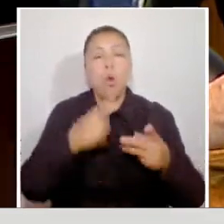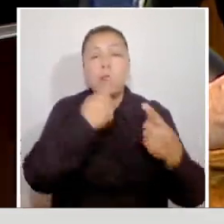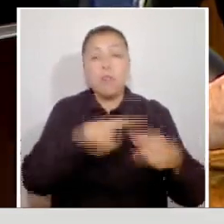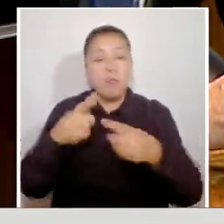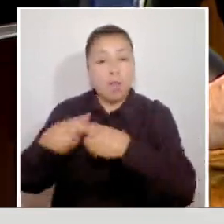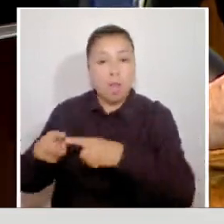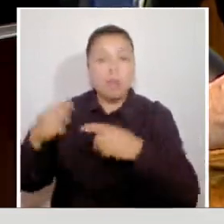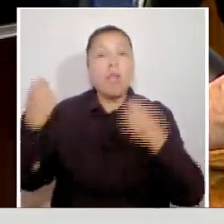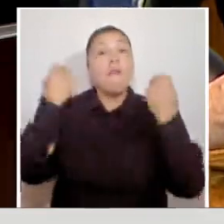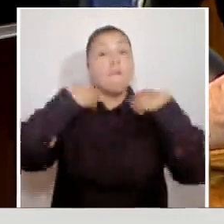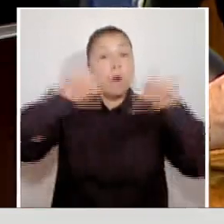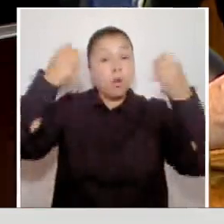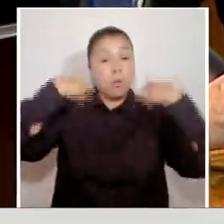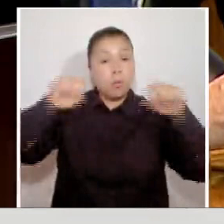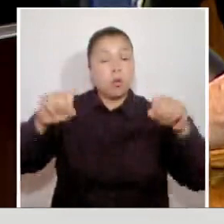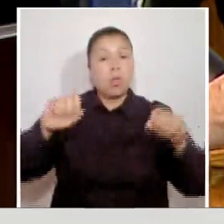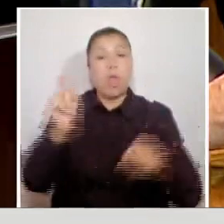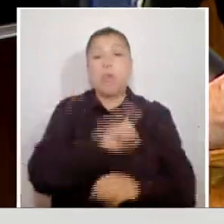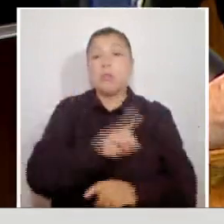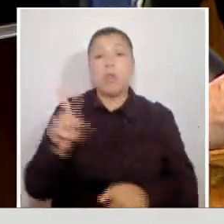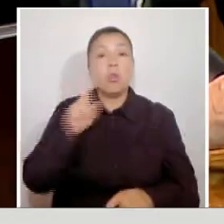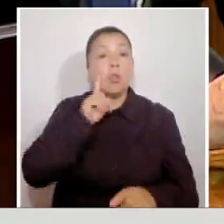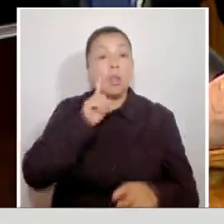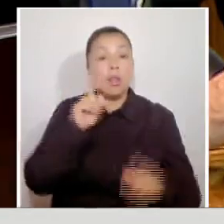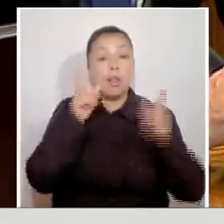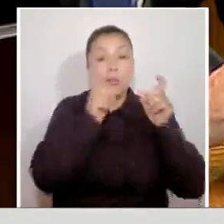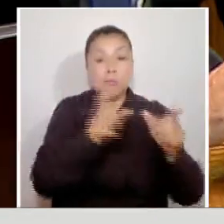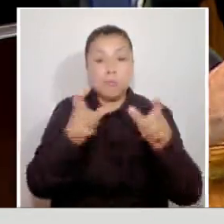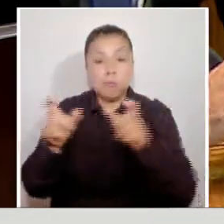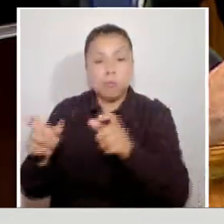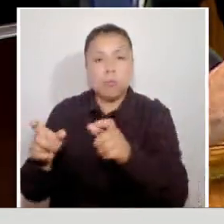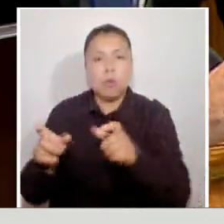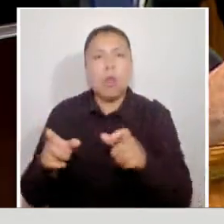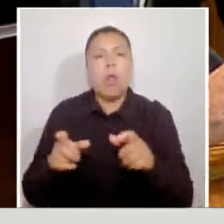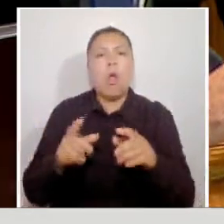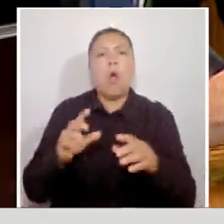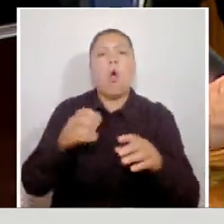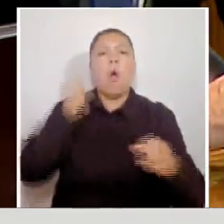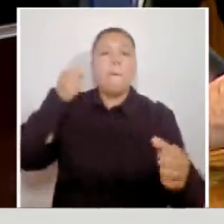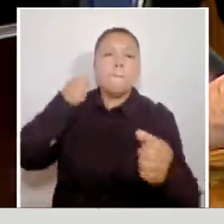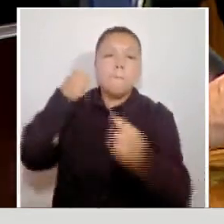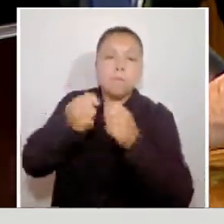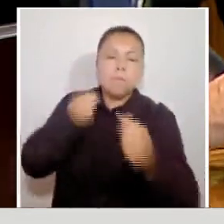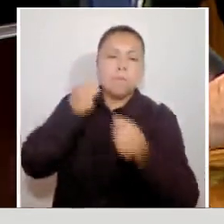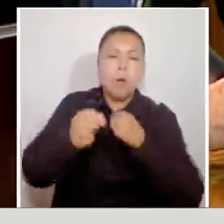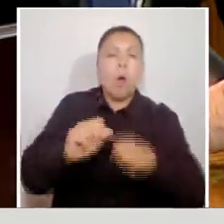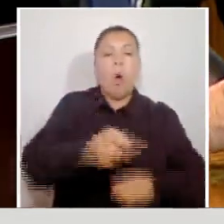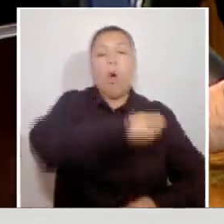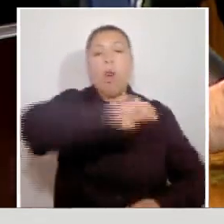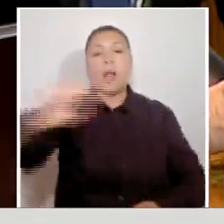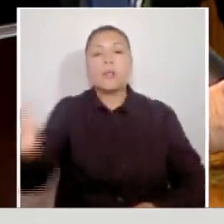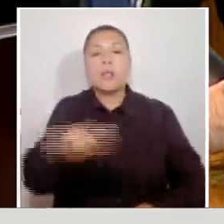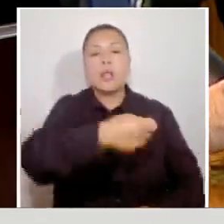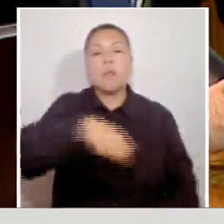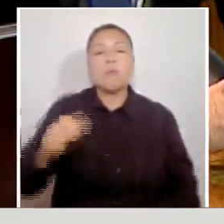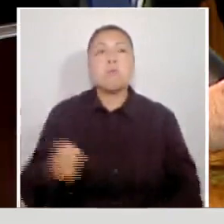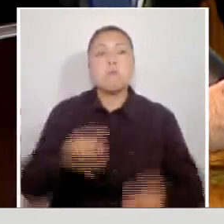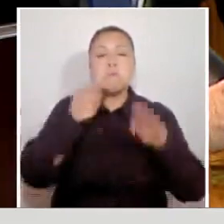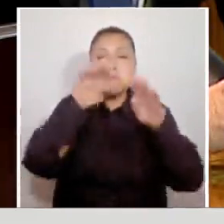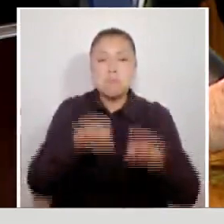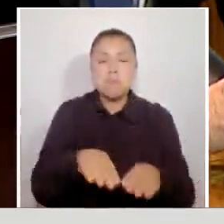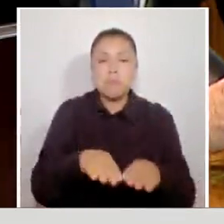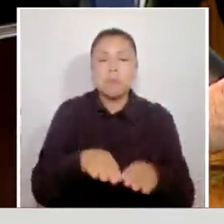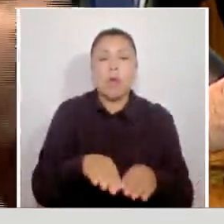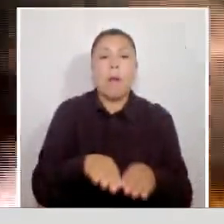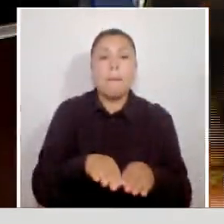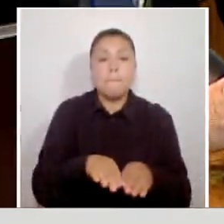deportes y ya no tienen esta supervisión o prácticas como el box y la esgrima han seguido la misma la misma